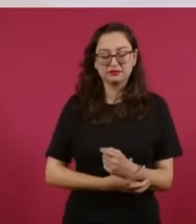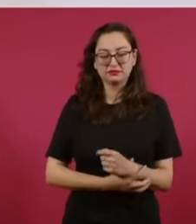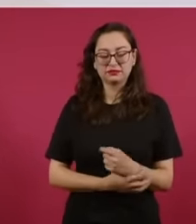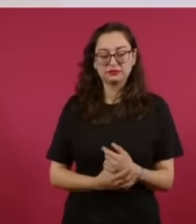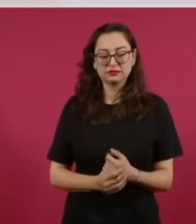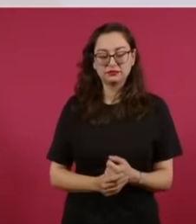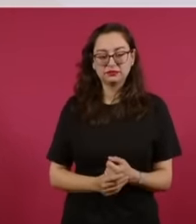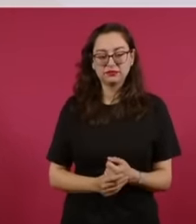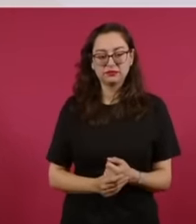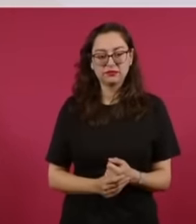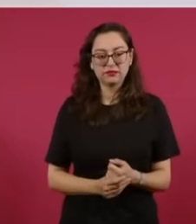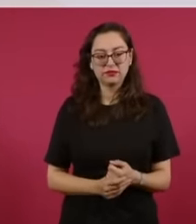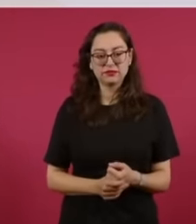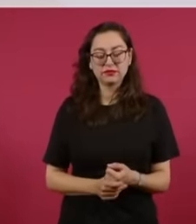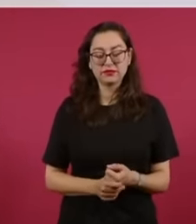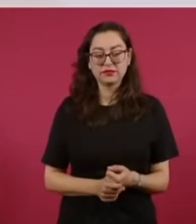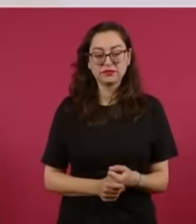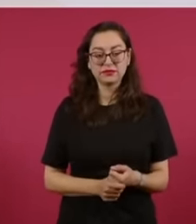siempre